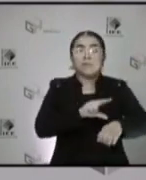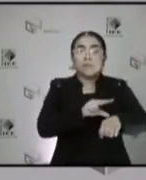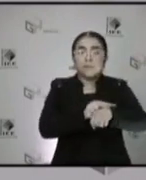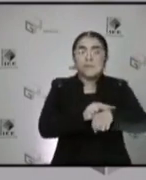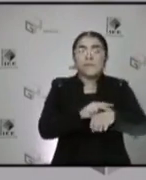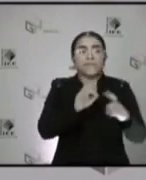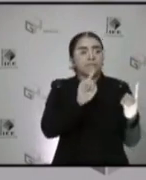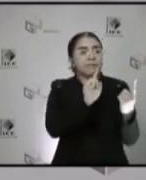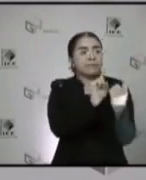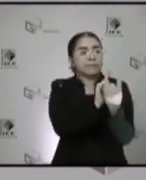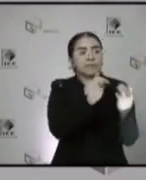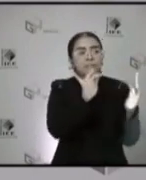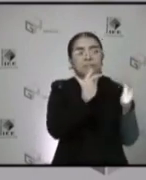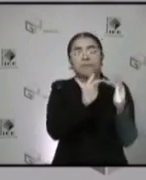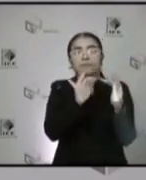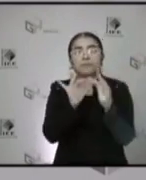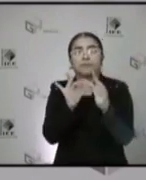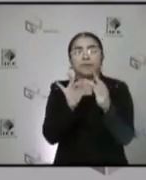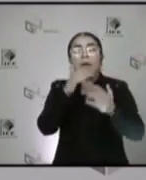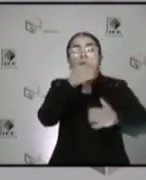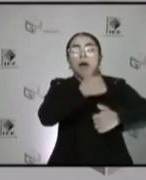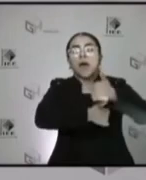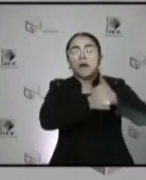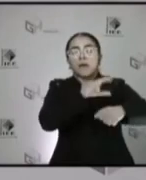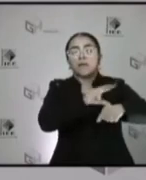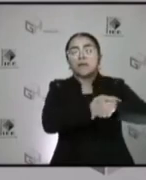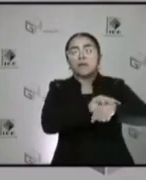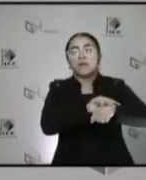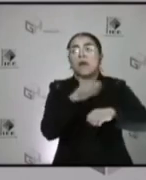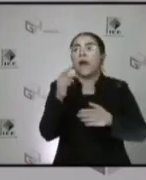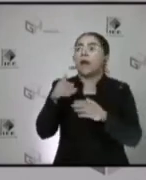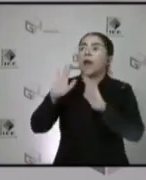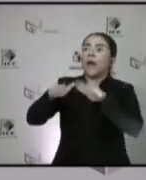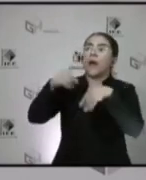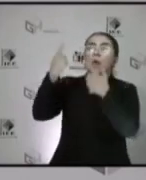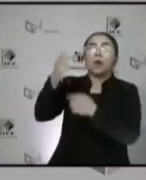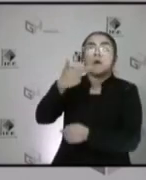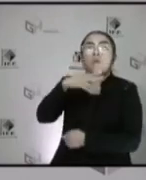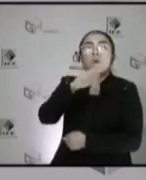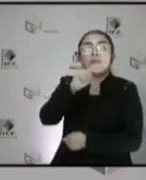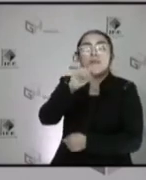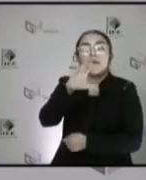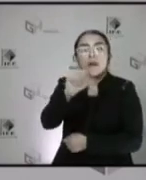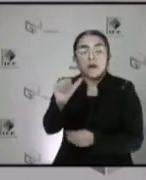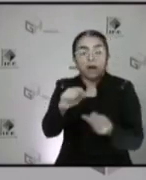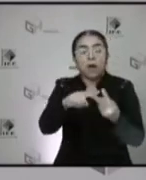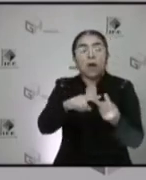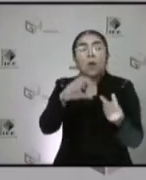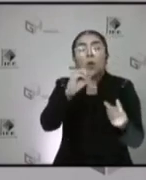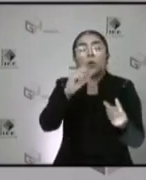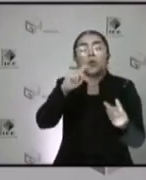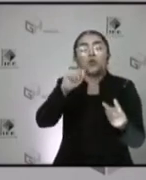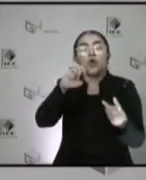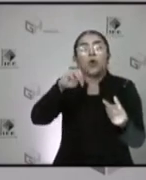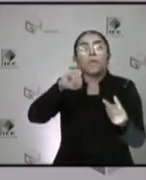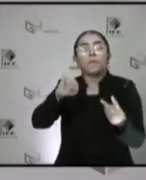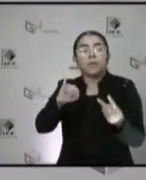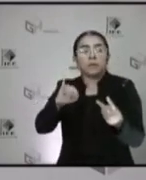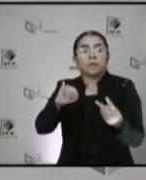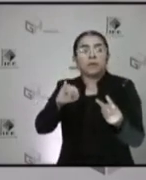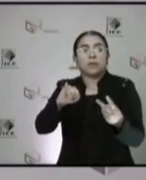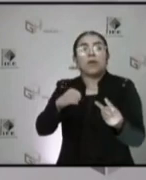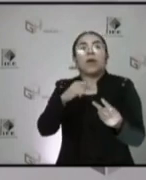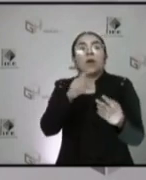población, vamos a abrir las carreras de medicina en la Huasteca y en la región Otomitepegua, en la Universidad